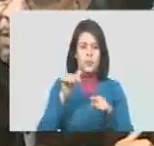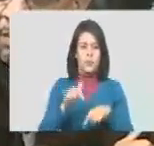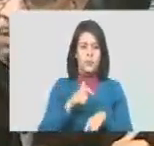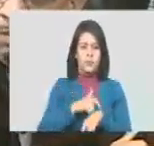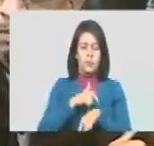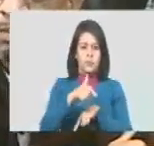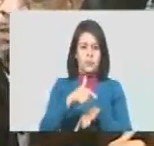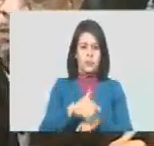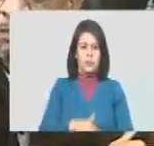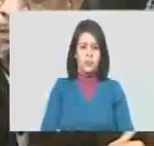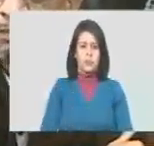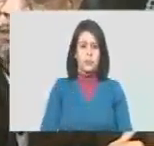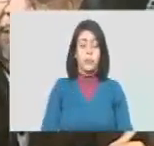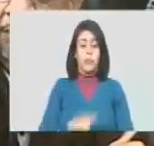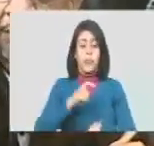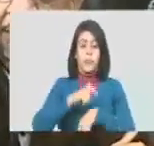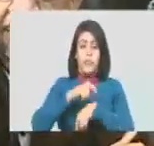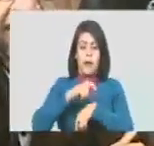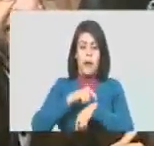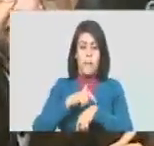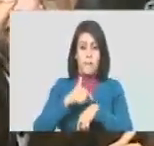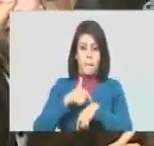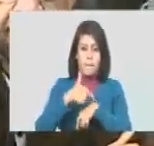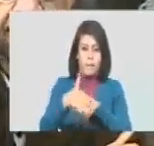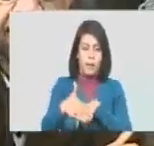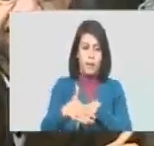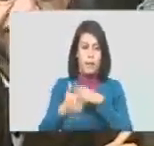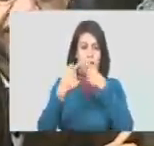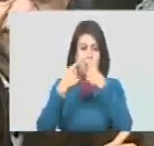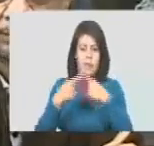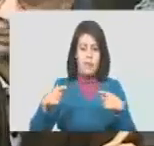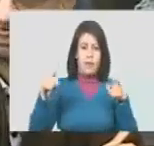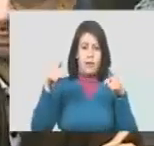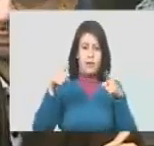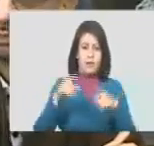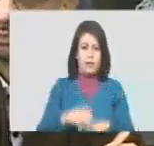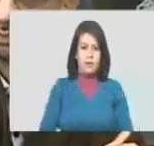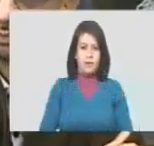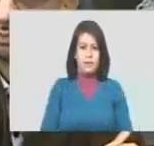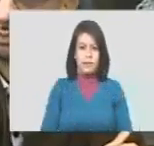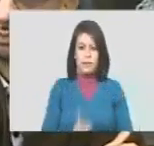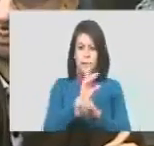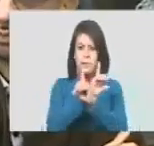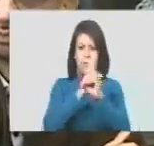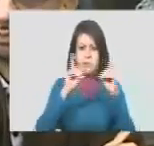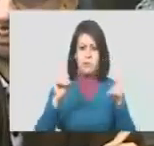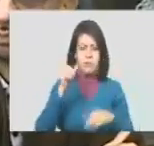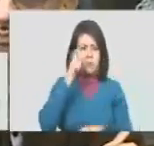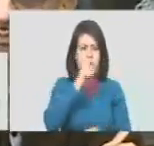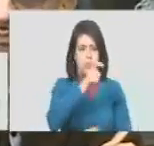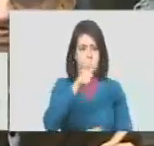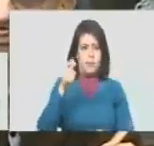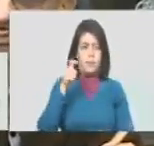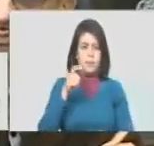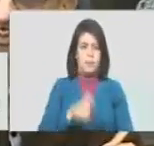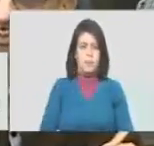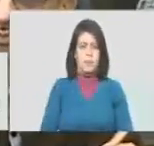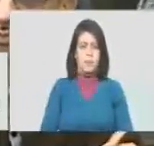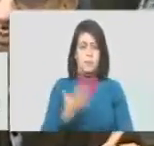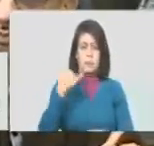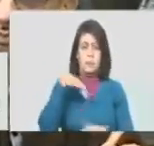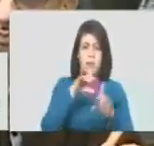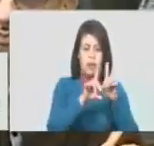tiempos son tiempos para diferenciar la democracia de los pueblos